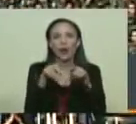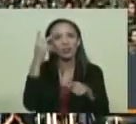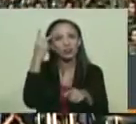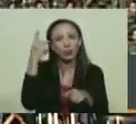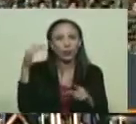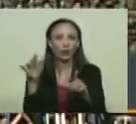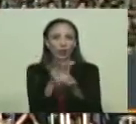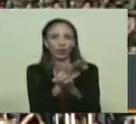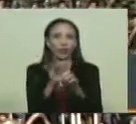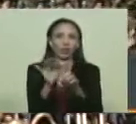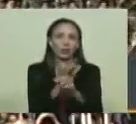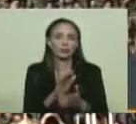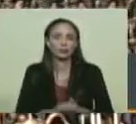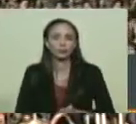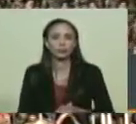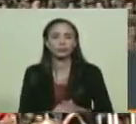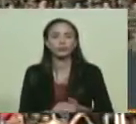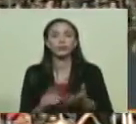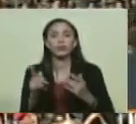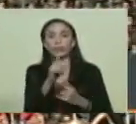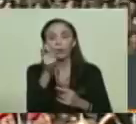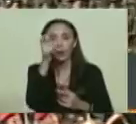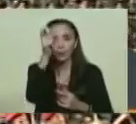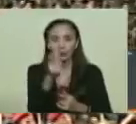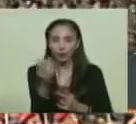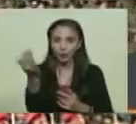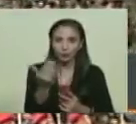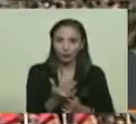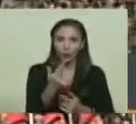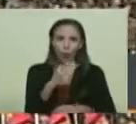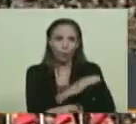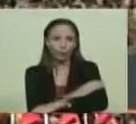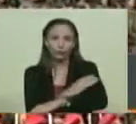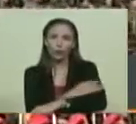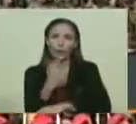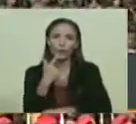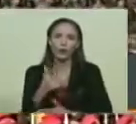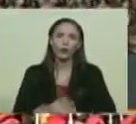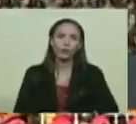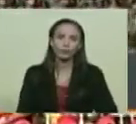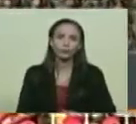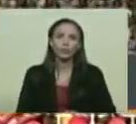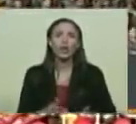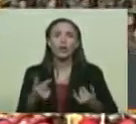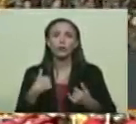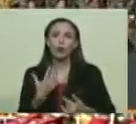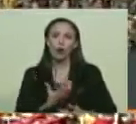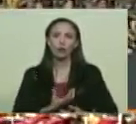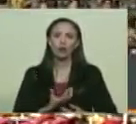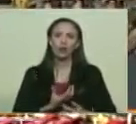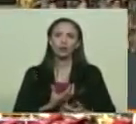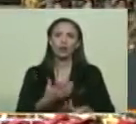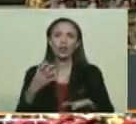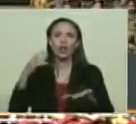Uno de una importante ciudad del país se me acercó y me dijo, presidente, yo soy el alcalde de tal,